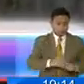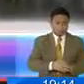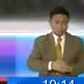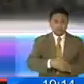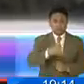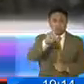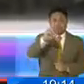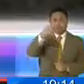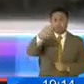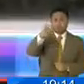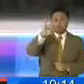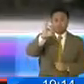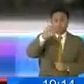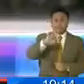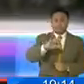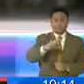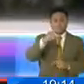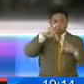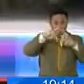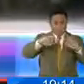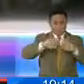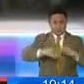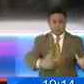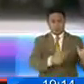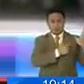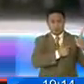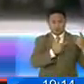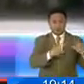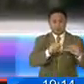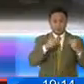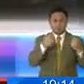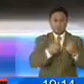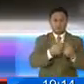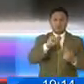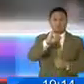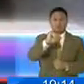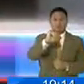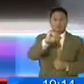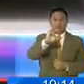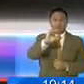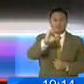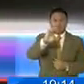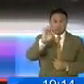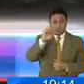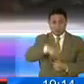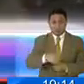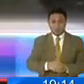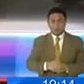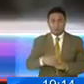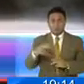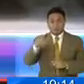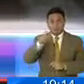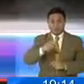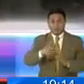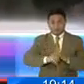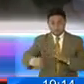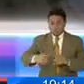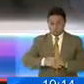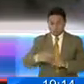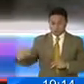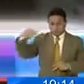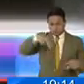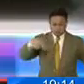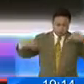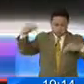DGI e inteligencia militar, con el apoyo del grupo de operaciones especiales, saltaban puertas para evitar que el sospechoso se ponga a buen